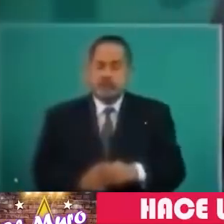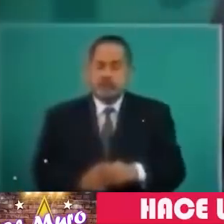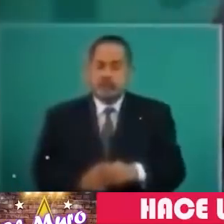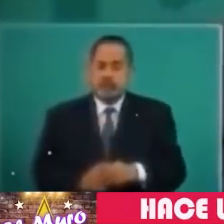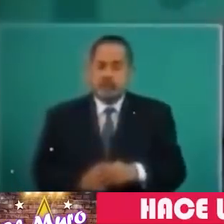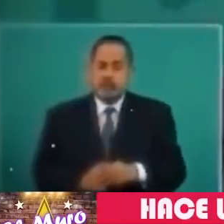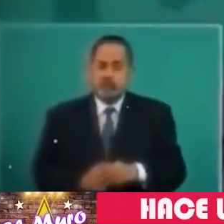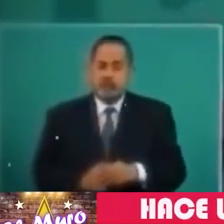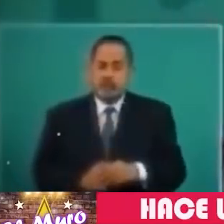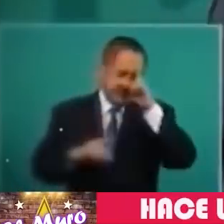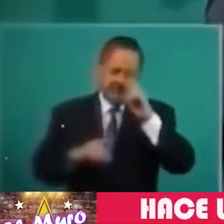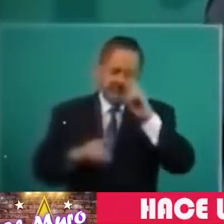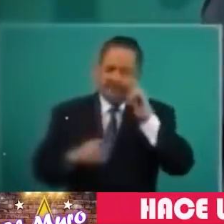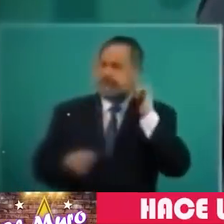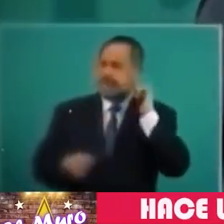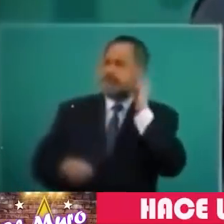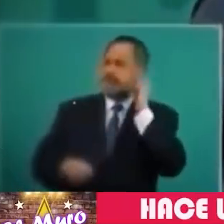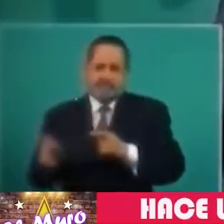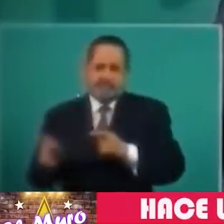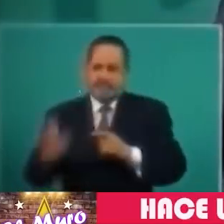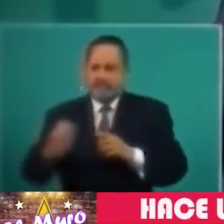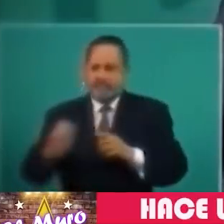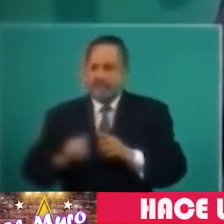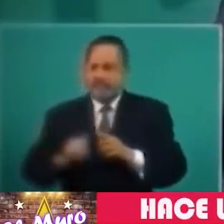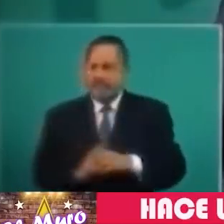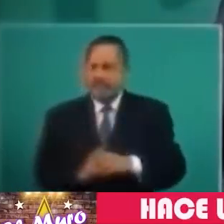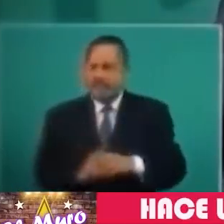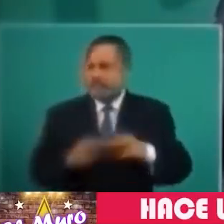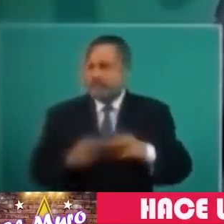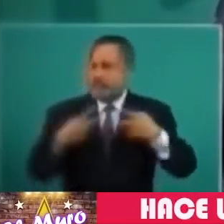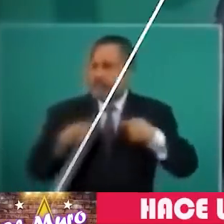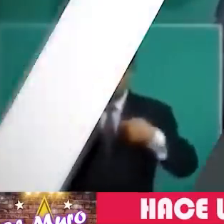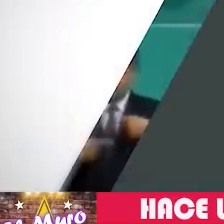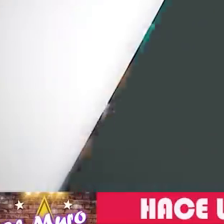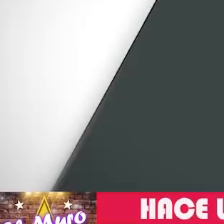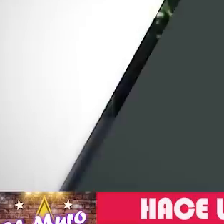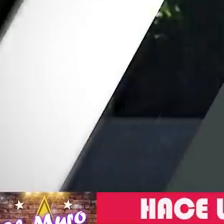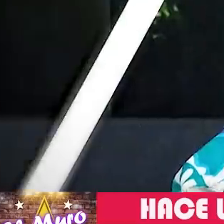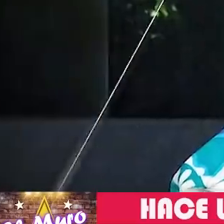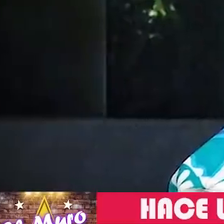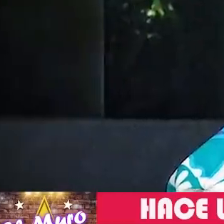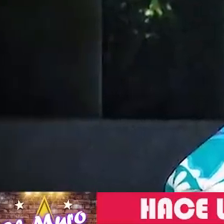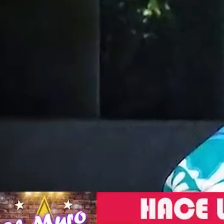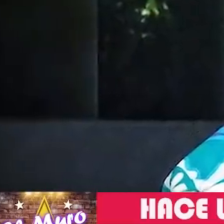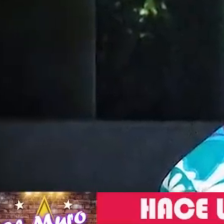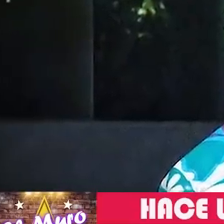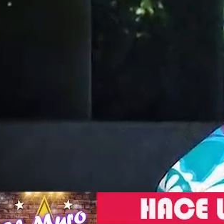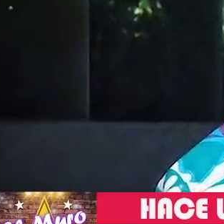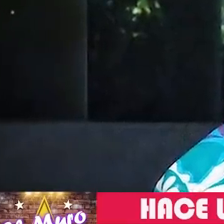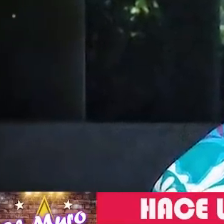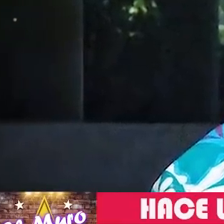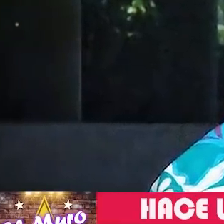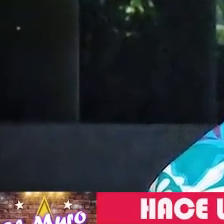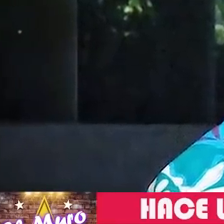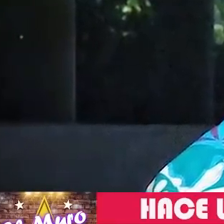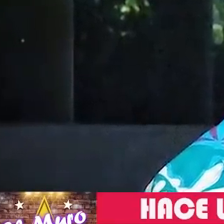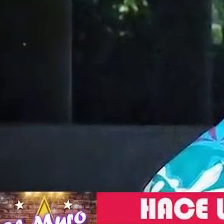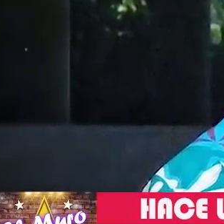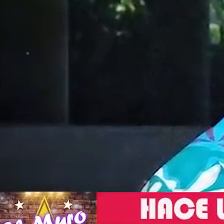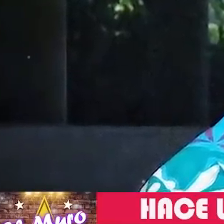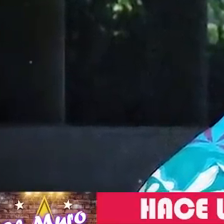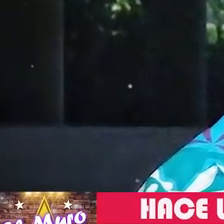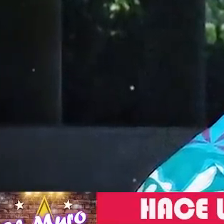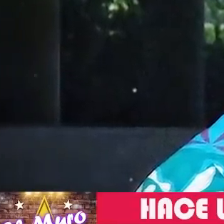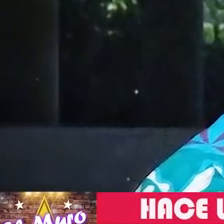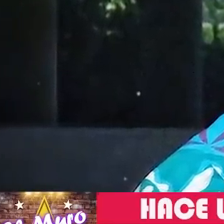un escándalo de corrupción. Se involucra una persona o una pareja. Poco a poco están surgiendo más detalles de la vida